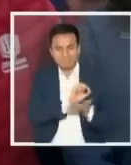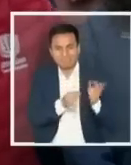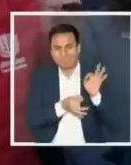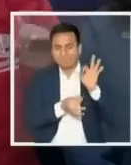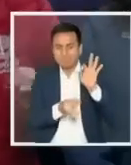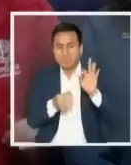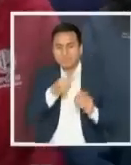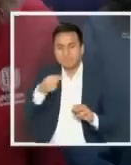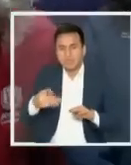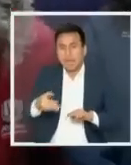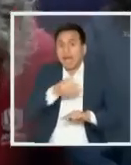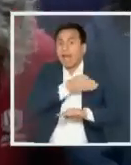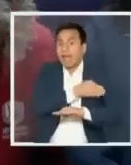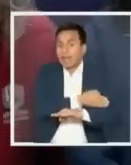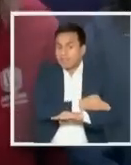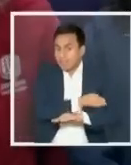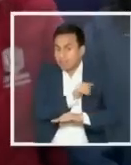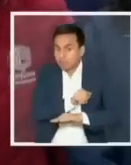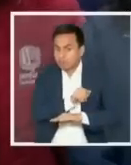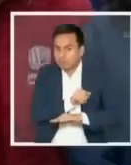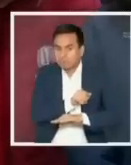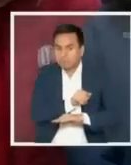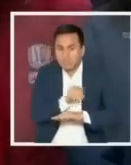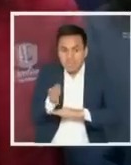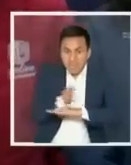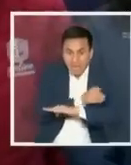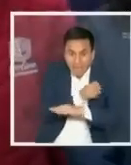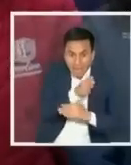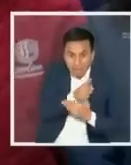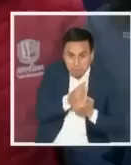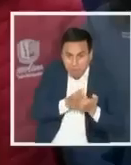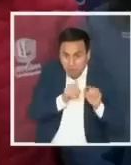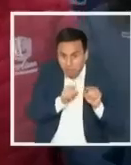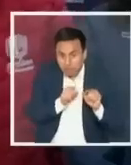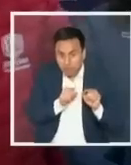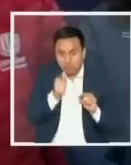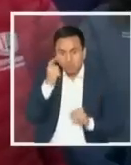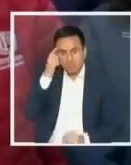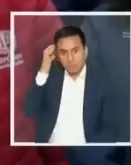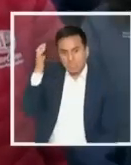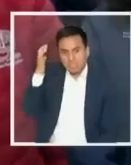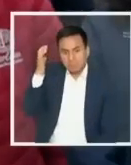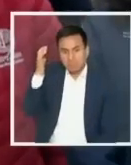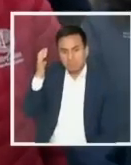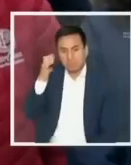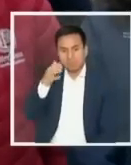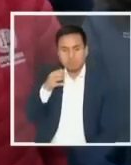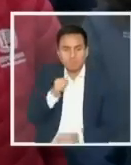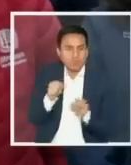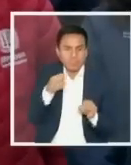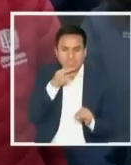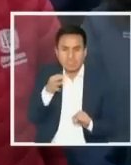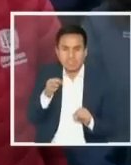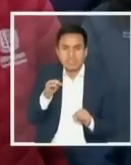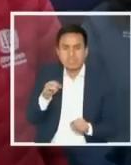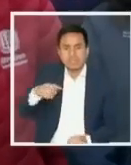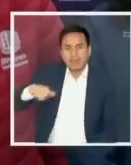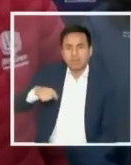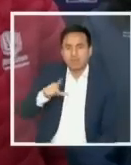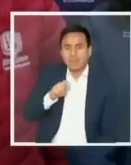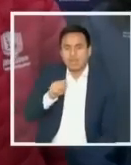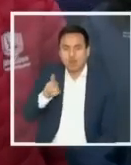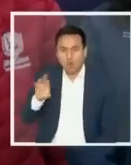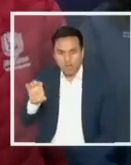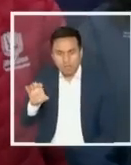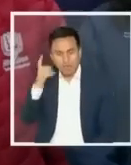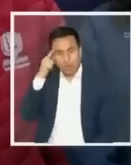torno a la fecha... Alrededor. De, claro, alrededor de... Alrededor a mí me suena... Y ahí uno dice, alrededor es antes, durante o después. Exacto, eso